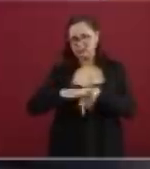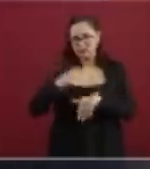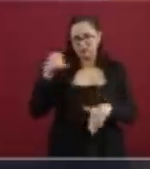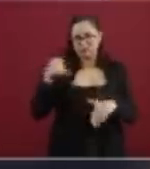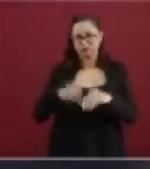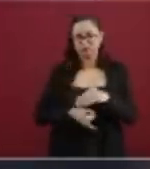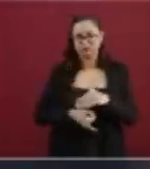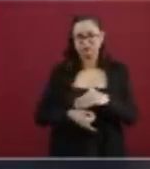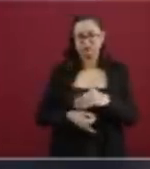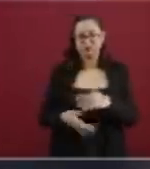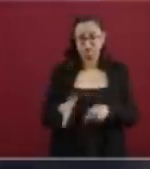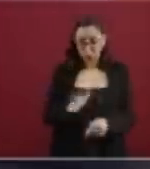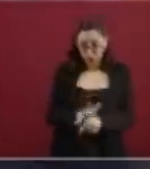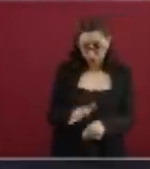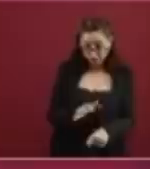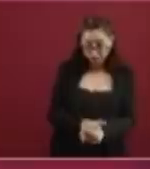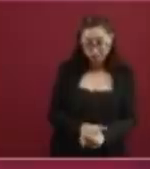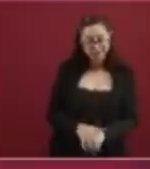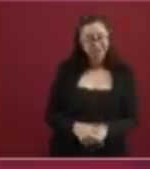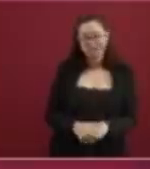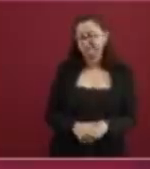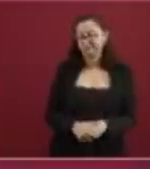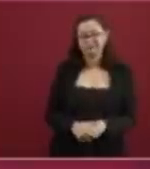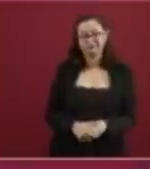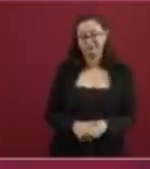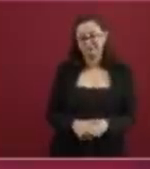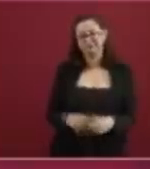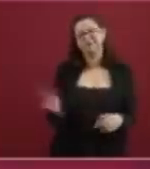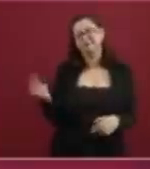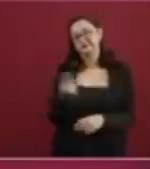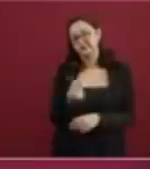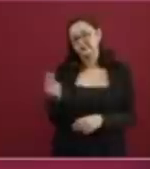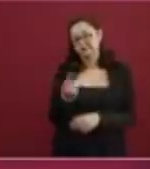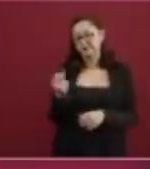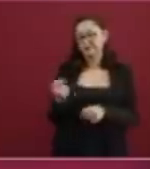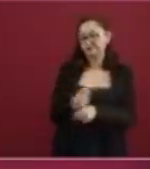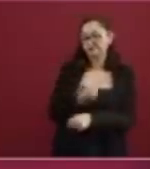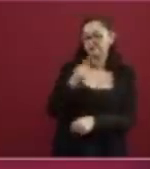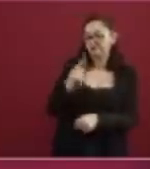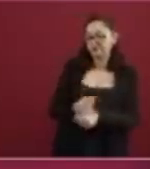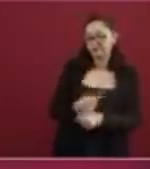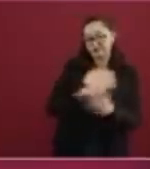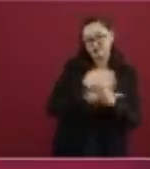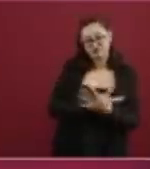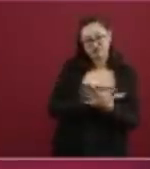no sería suficiente si no damos opciones a los jóvenes,